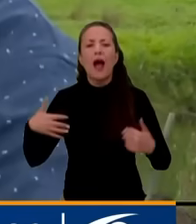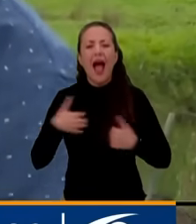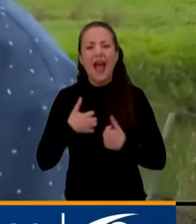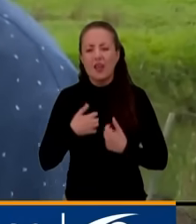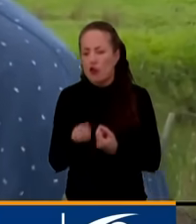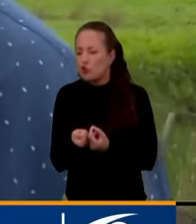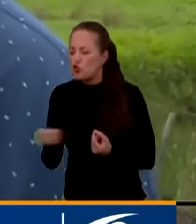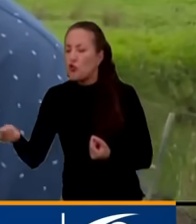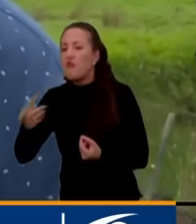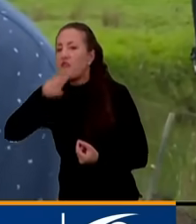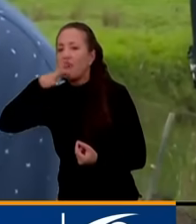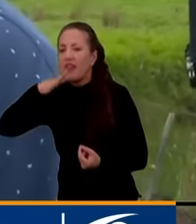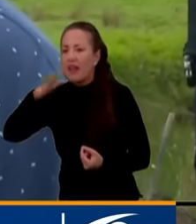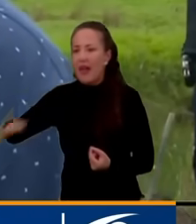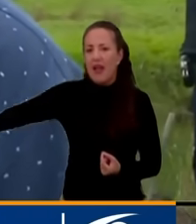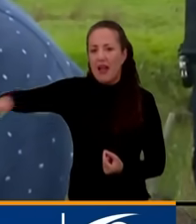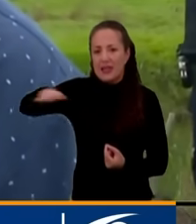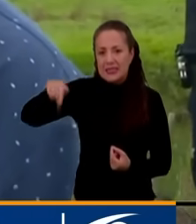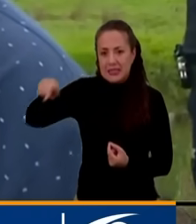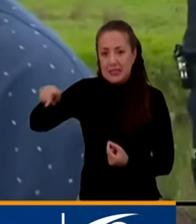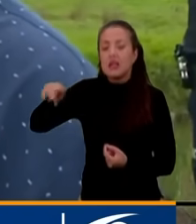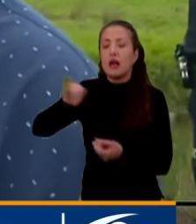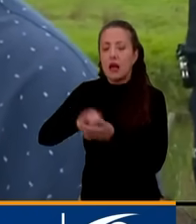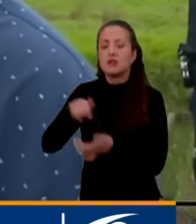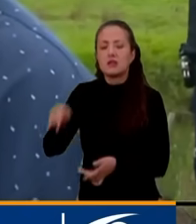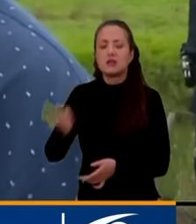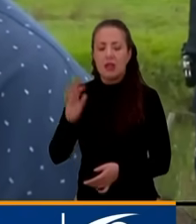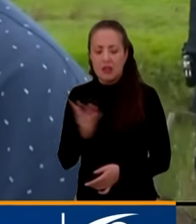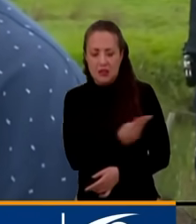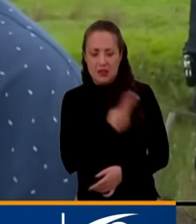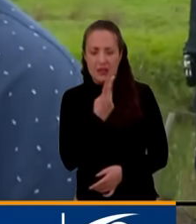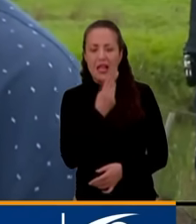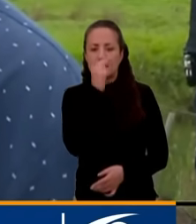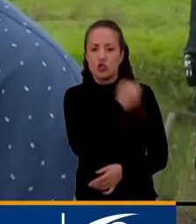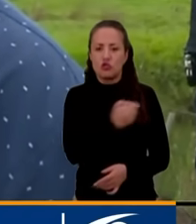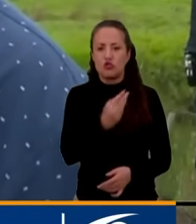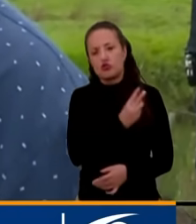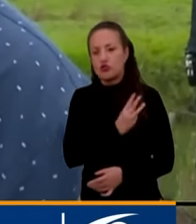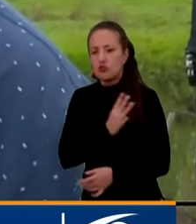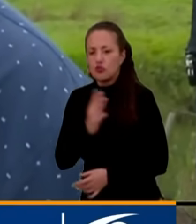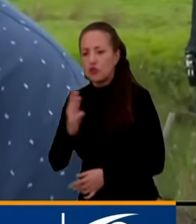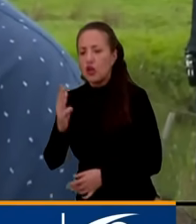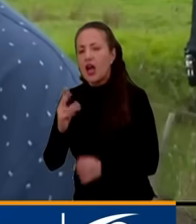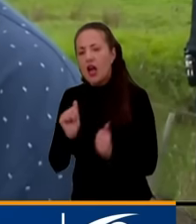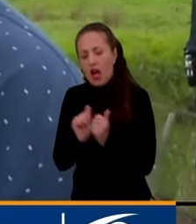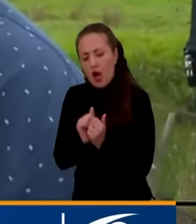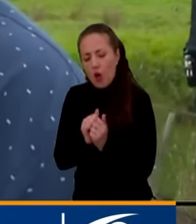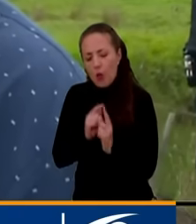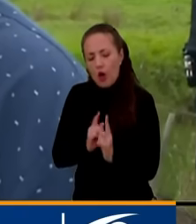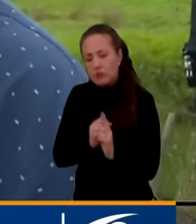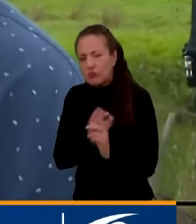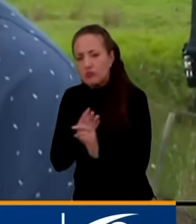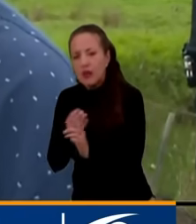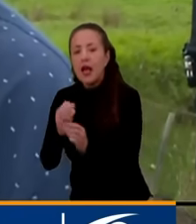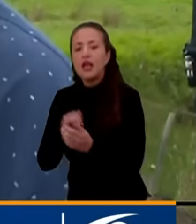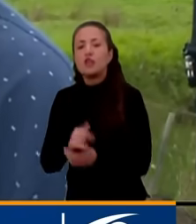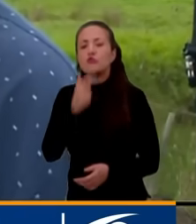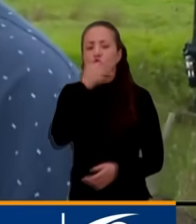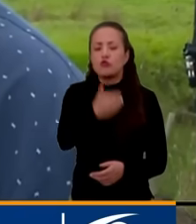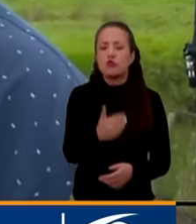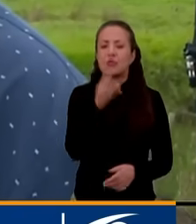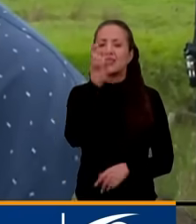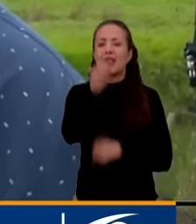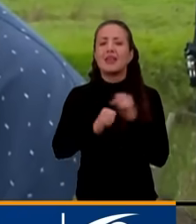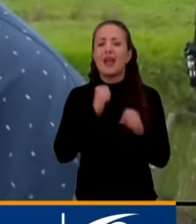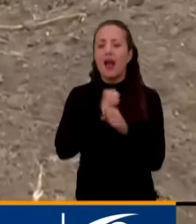de la finca que están hacia ese ese sector venían los tres niños pues uno acompañando a otros el niño pequeñito de 7 años